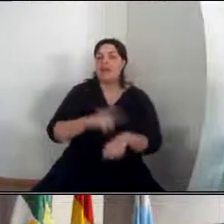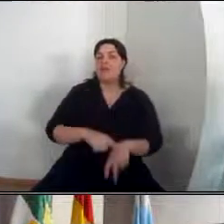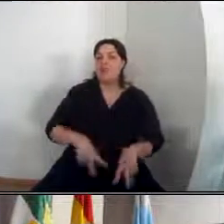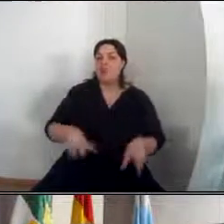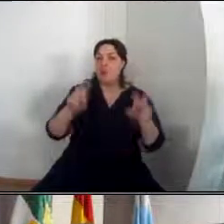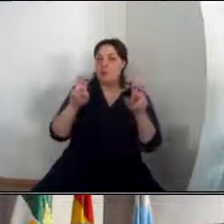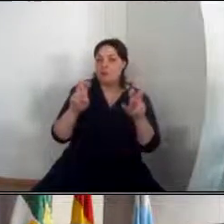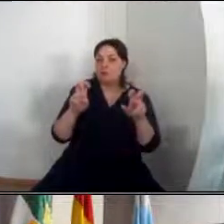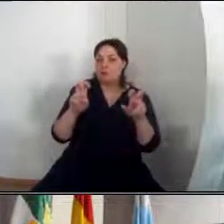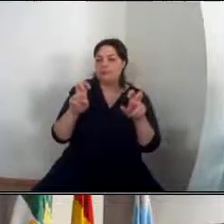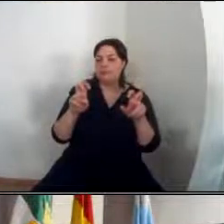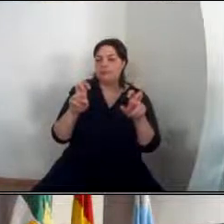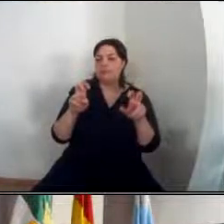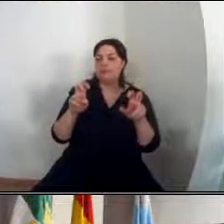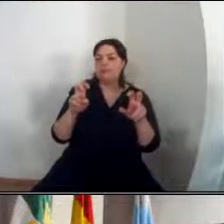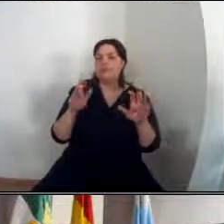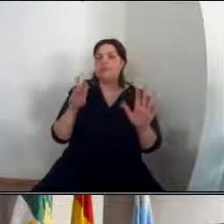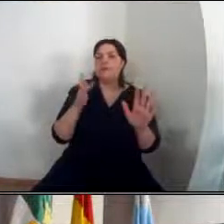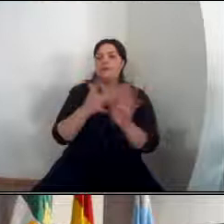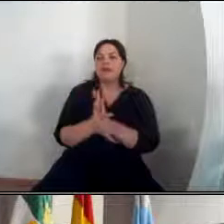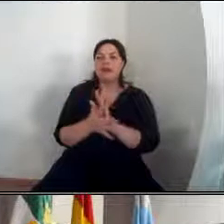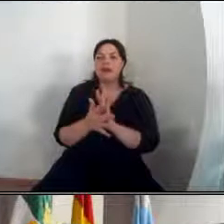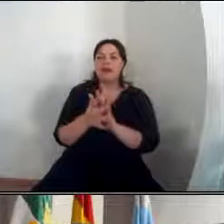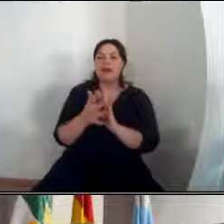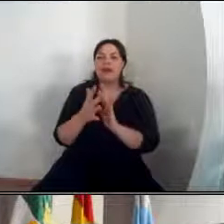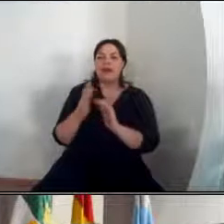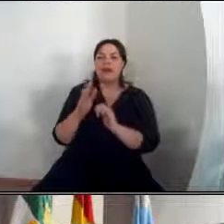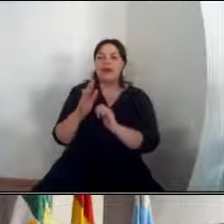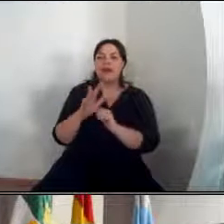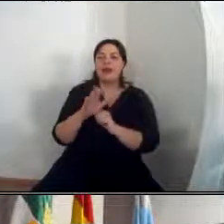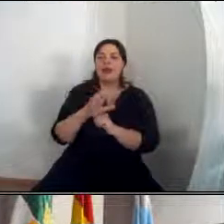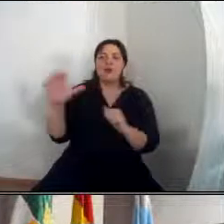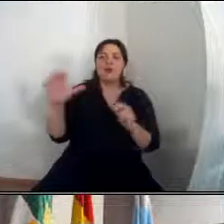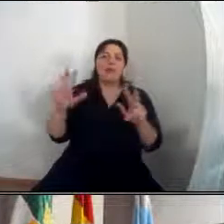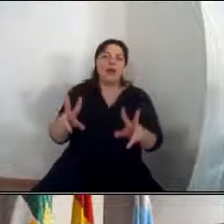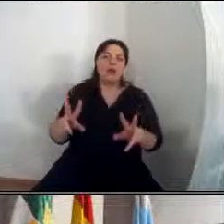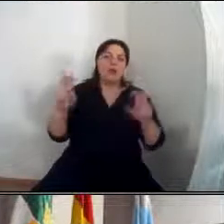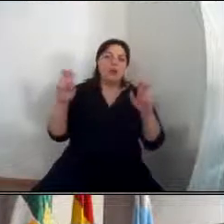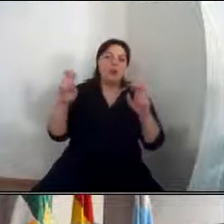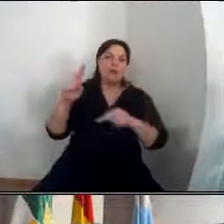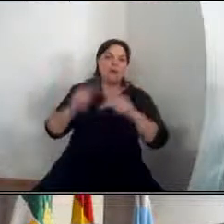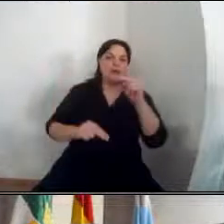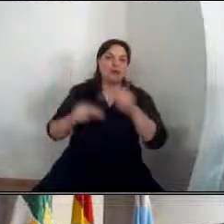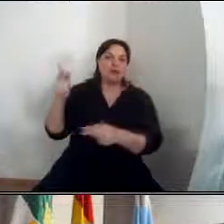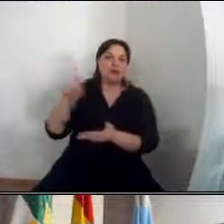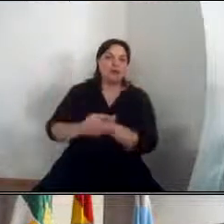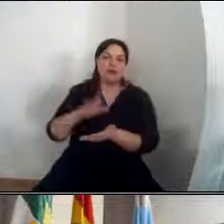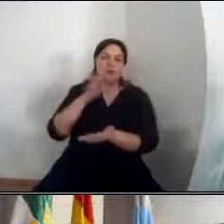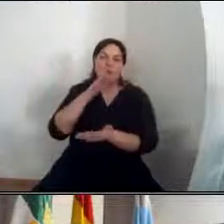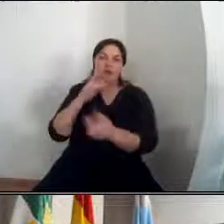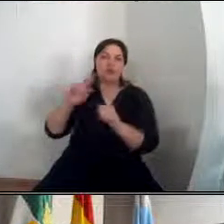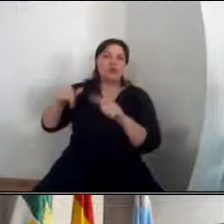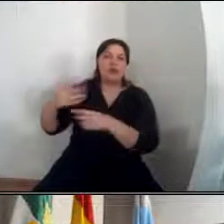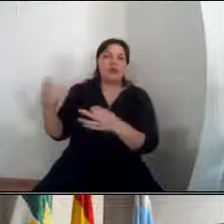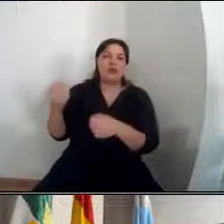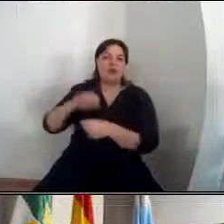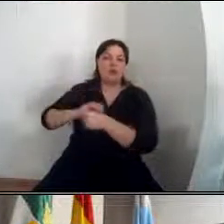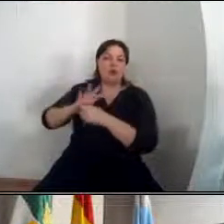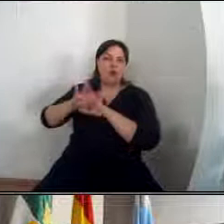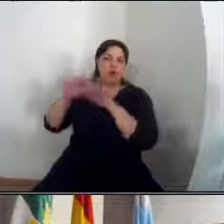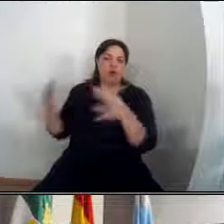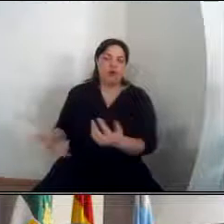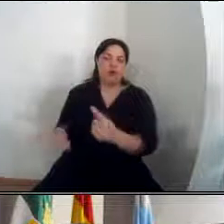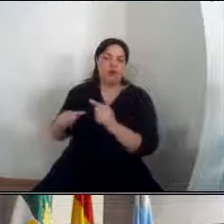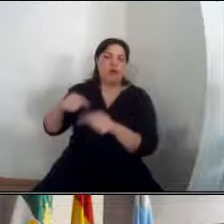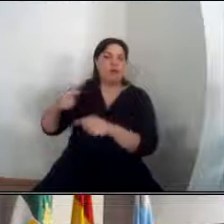ha marcado una Europa a reconstruir como consecuencia de la pandemia, y que ese espacio